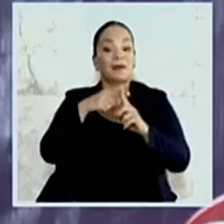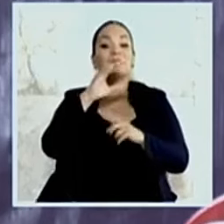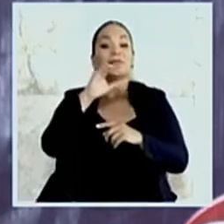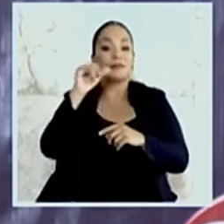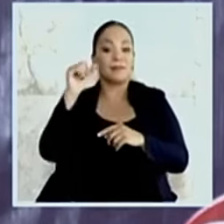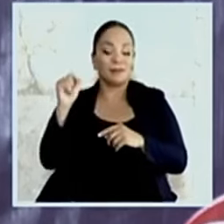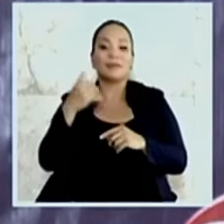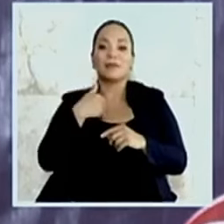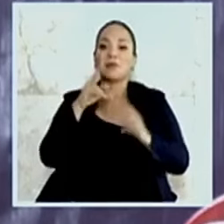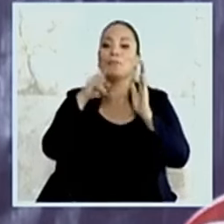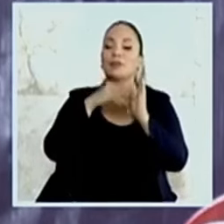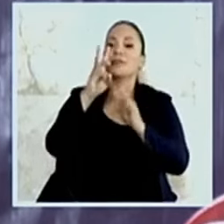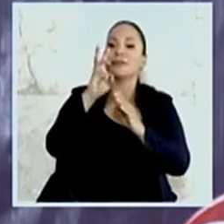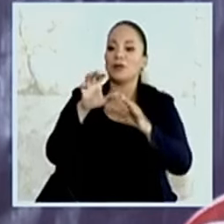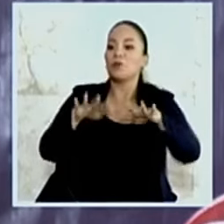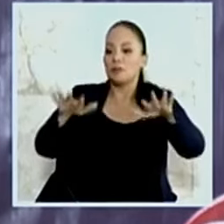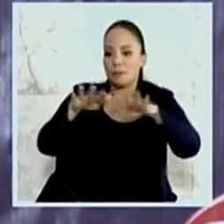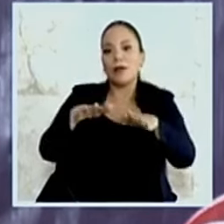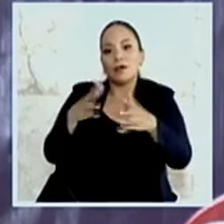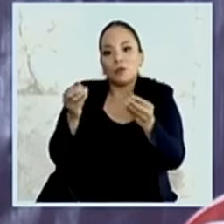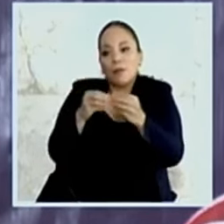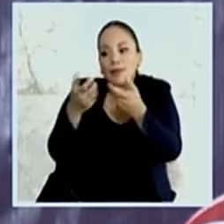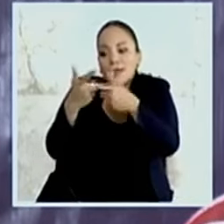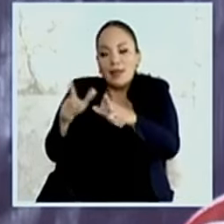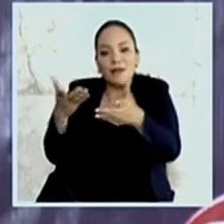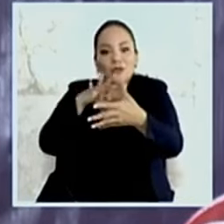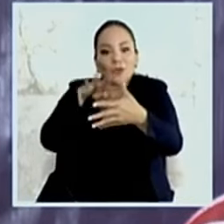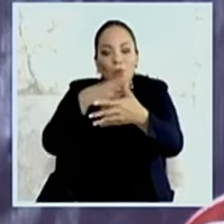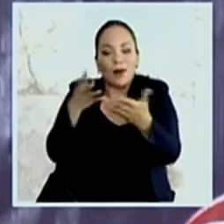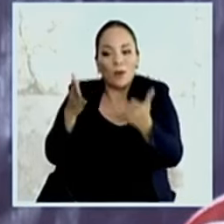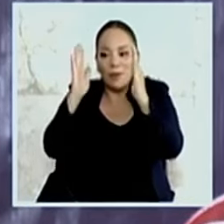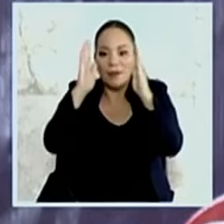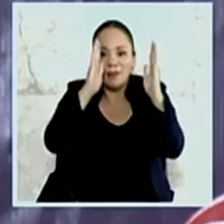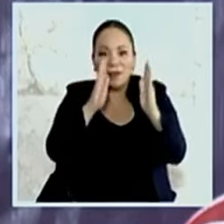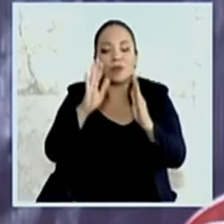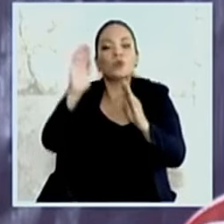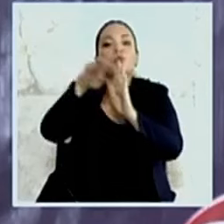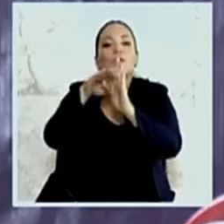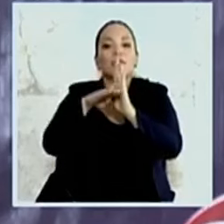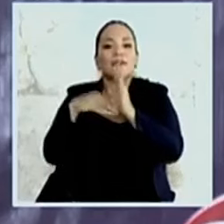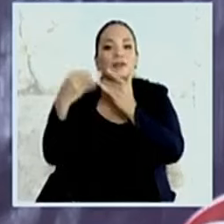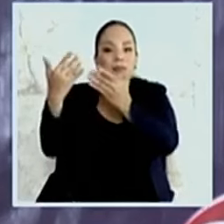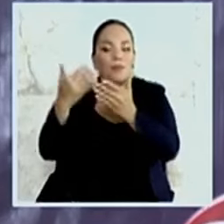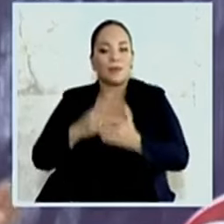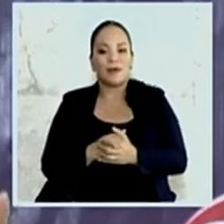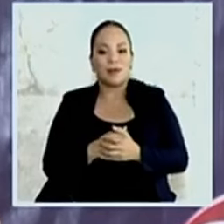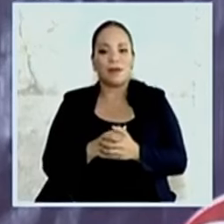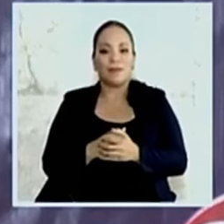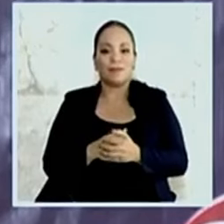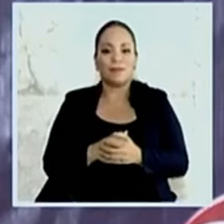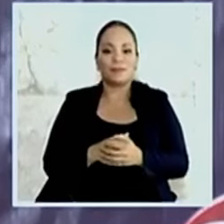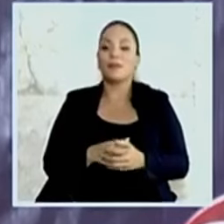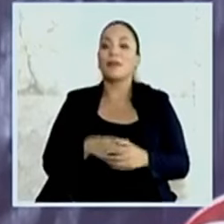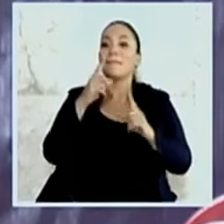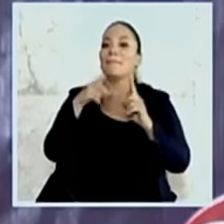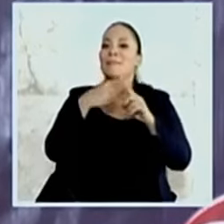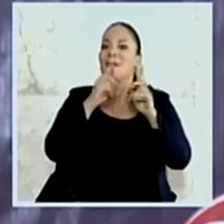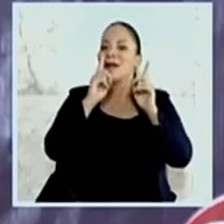contabilizados 2.600 personas que no están yendo a la caja y que en ese sentido la caja adicionalmente